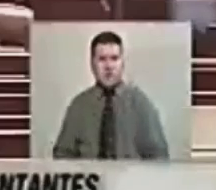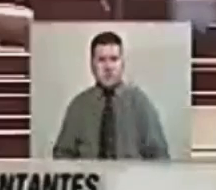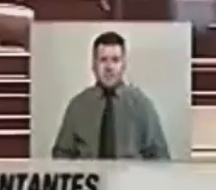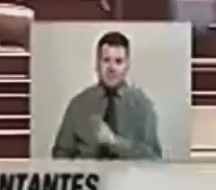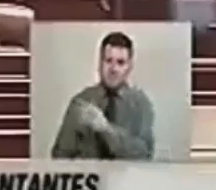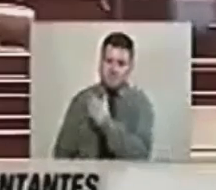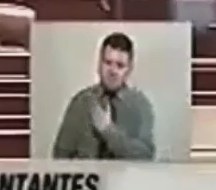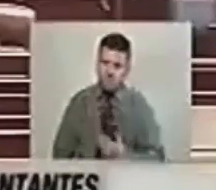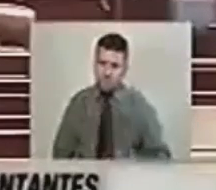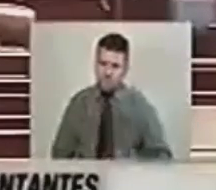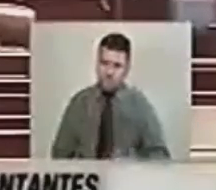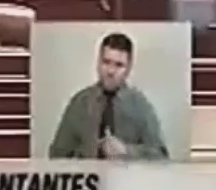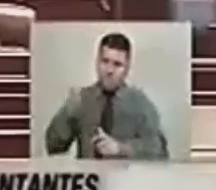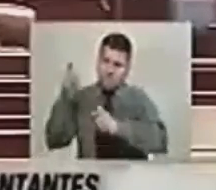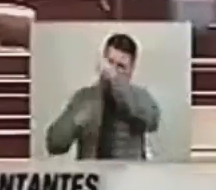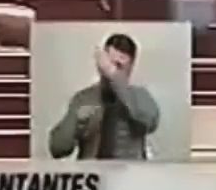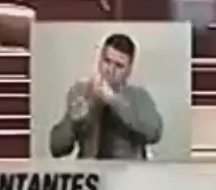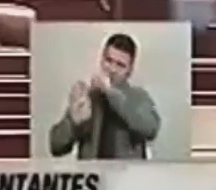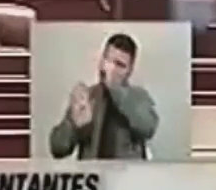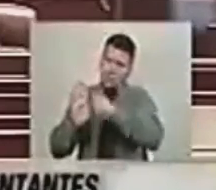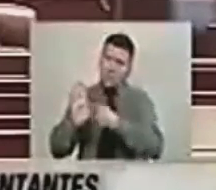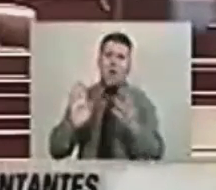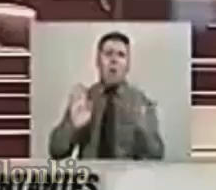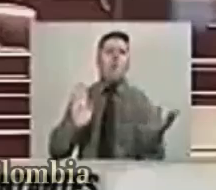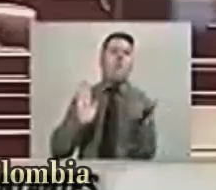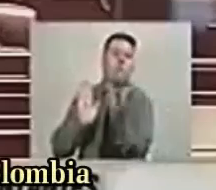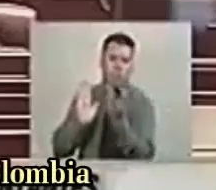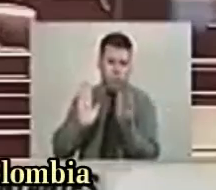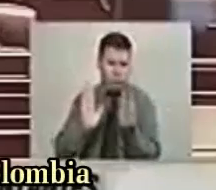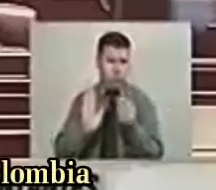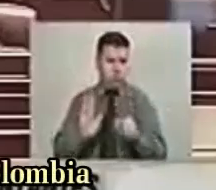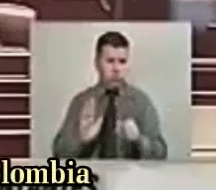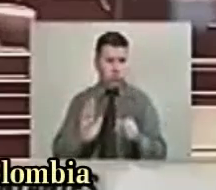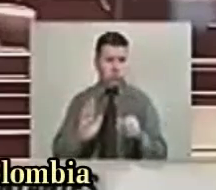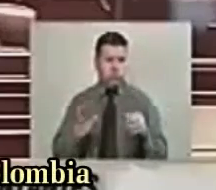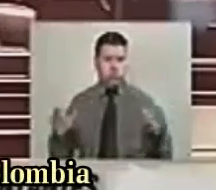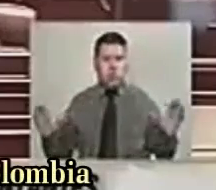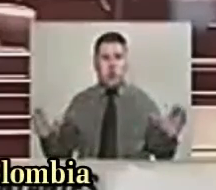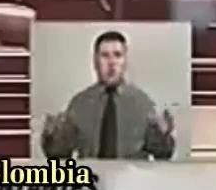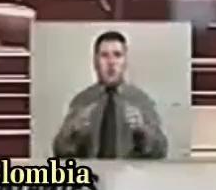Señor Presidente de la Cámara de Representantes y demás miembros de este cuerpo,